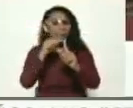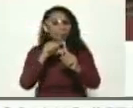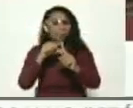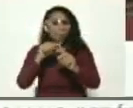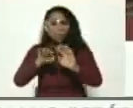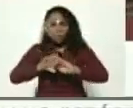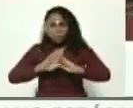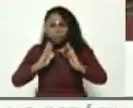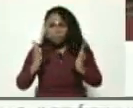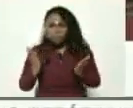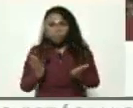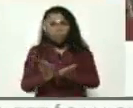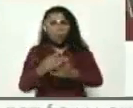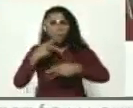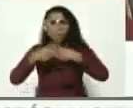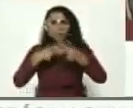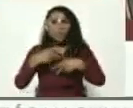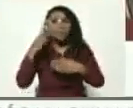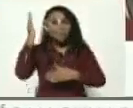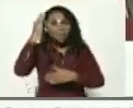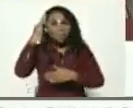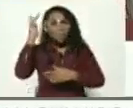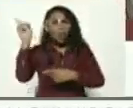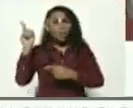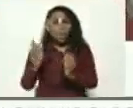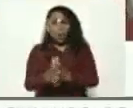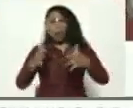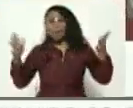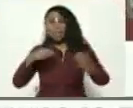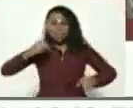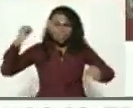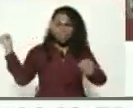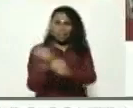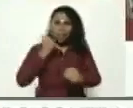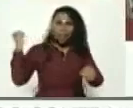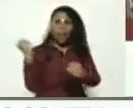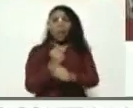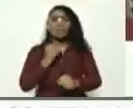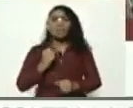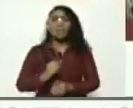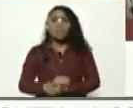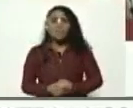geopolítico, sabemos el gigante que estaba allí labrándose.